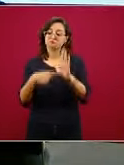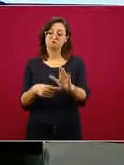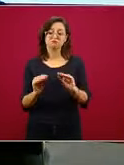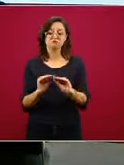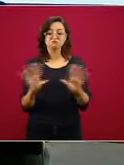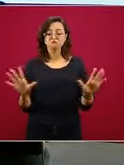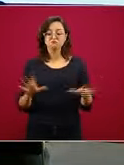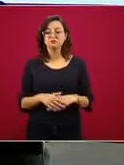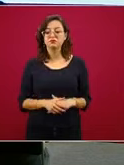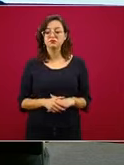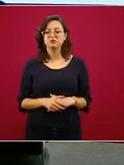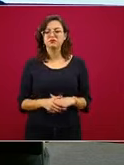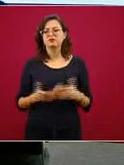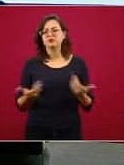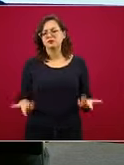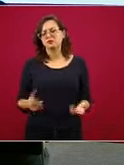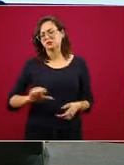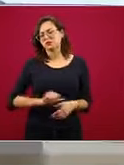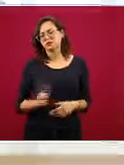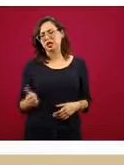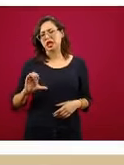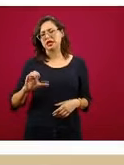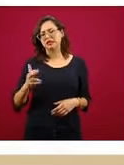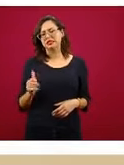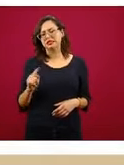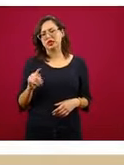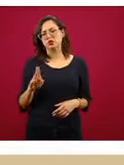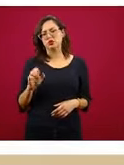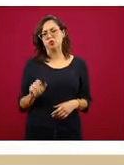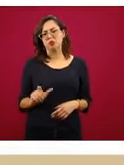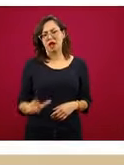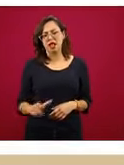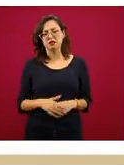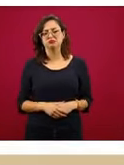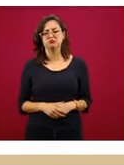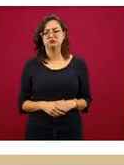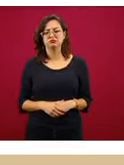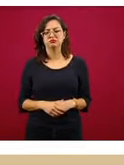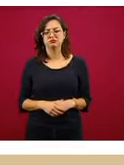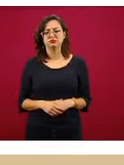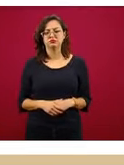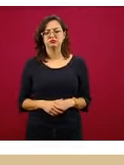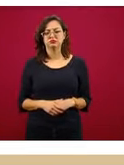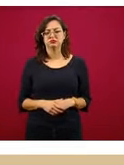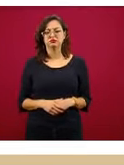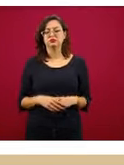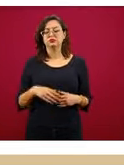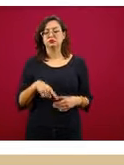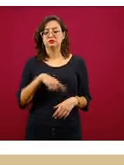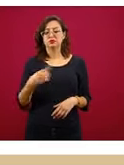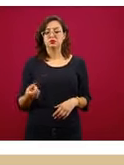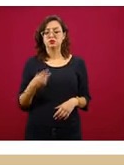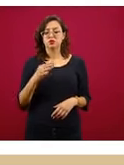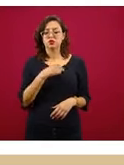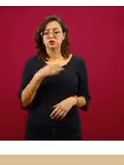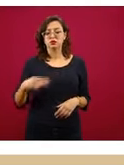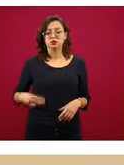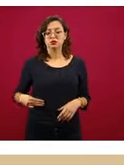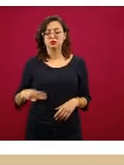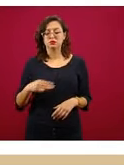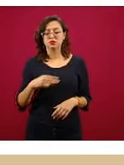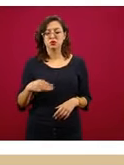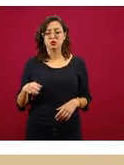claros. Veamos Chetumal, que es Otompe Blanco, y el municipio Solidaridad, ahí es donde está, y vemos lo